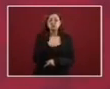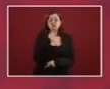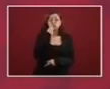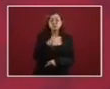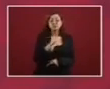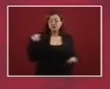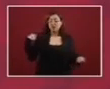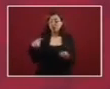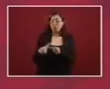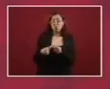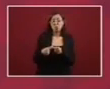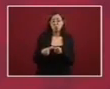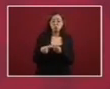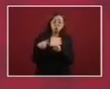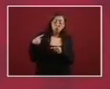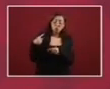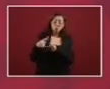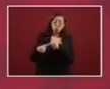más